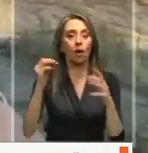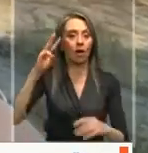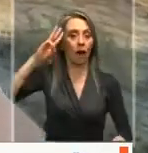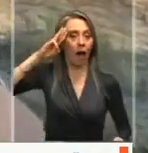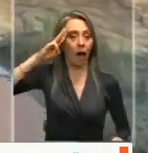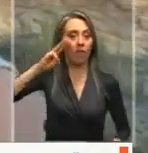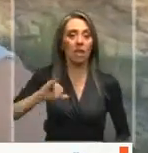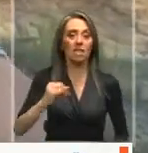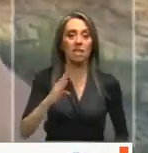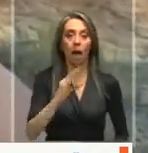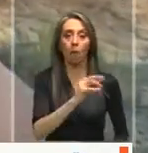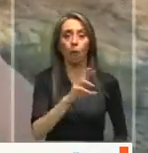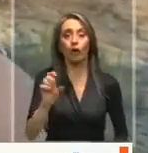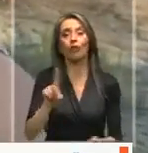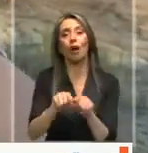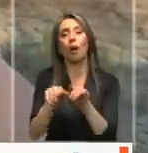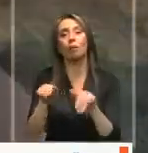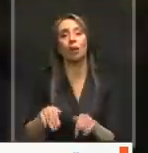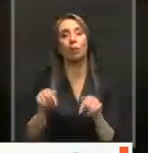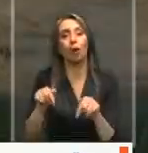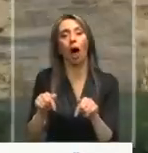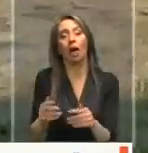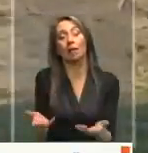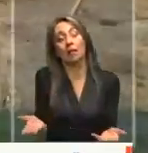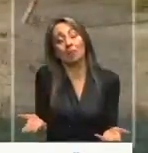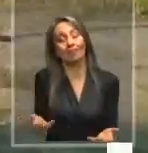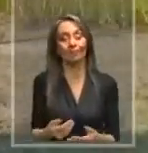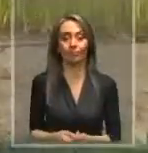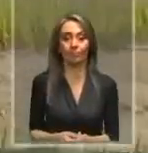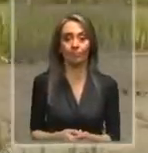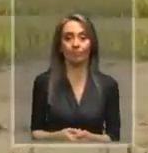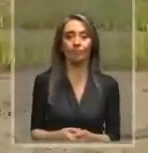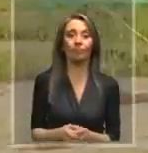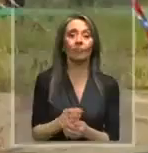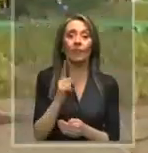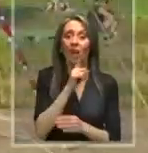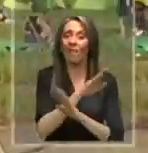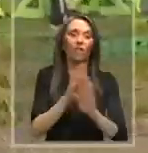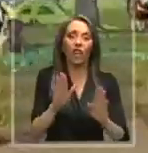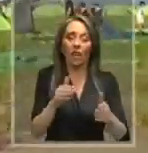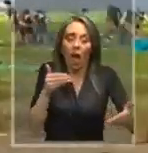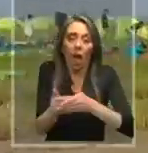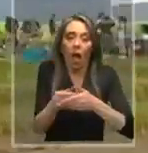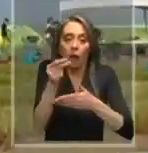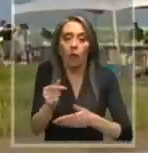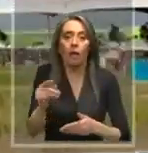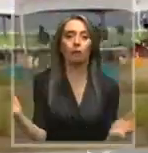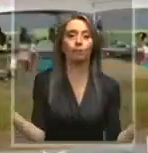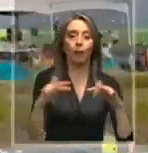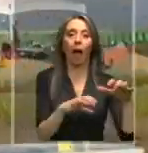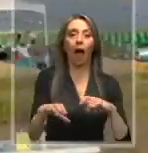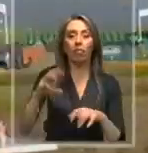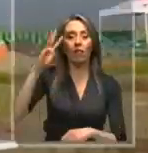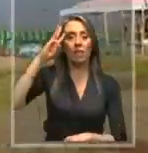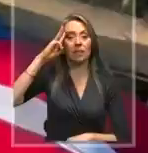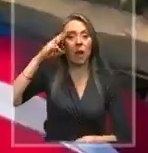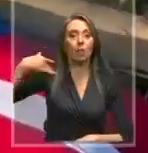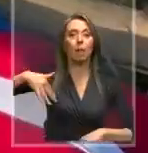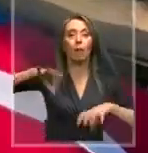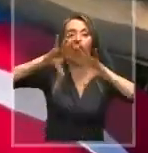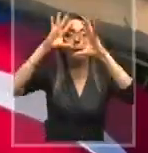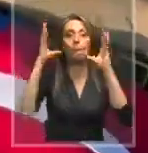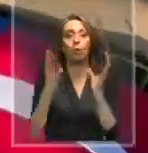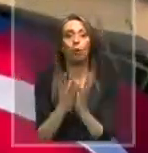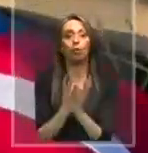sin embargo no va a ser lo mismo que estar acá. Un final abrupto e inesperado del evento scout más importante del mundo, todo